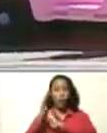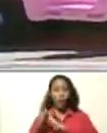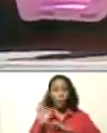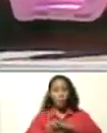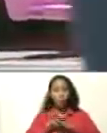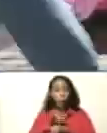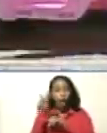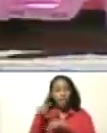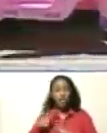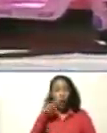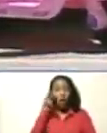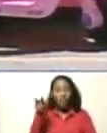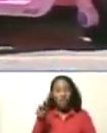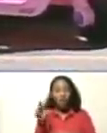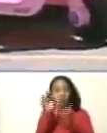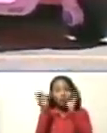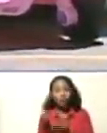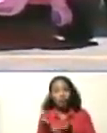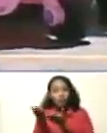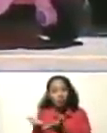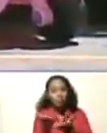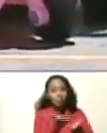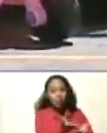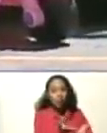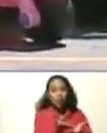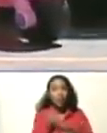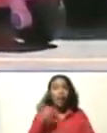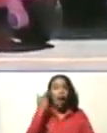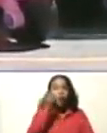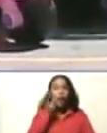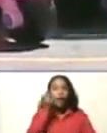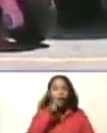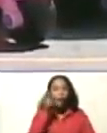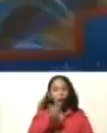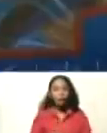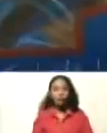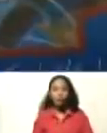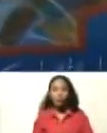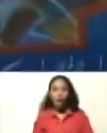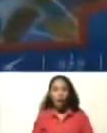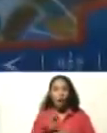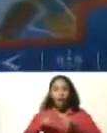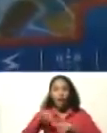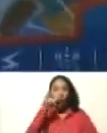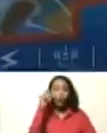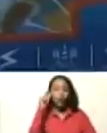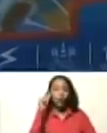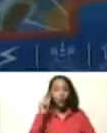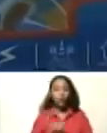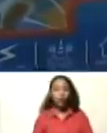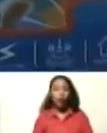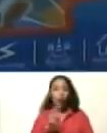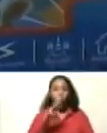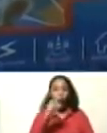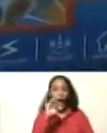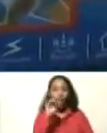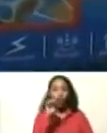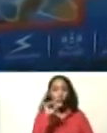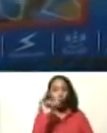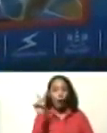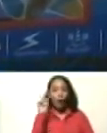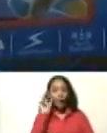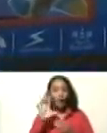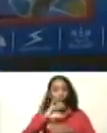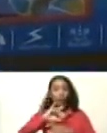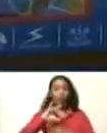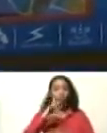allá vi los entregas regalos a los niños de La Guajira, los niños y niñas guayú, allá en el Delta,